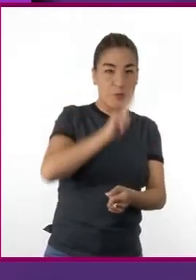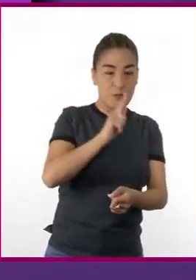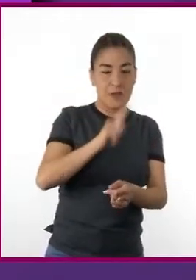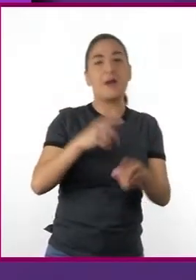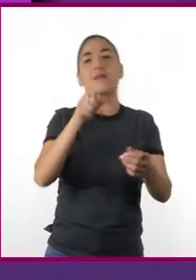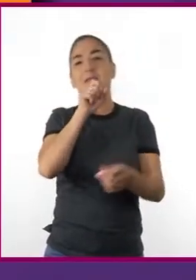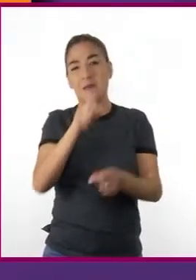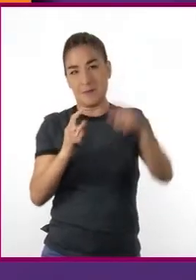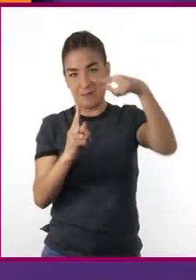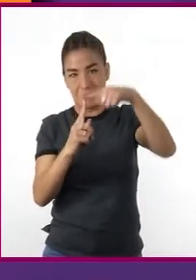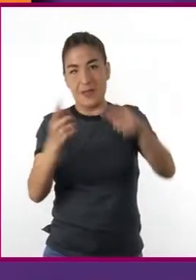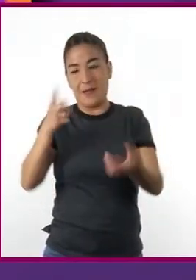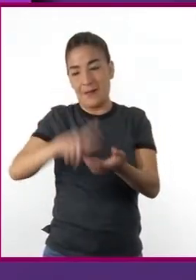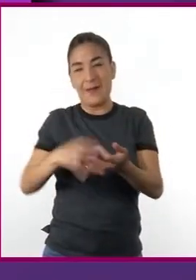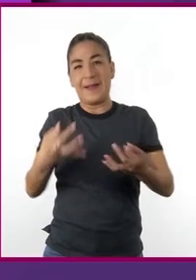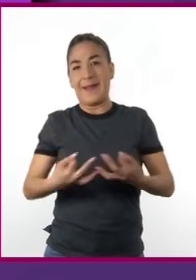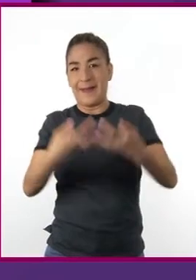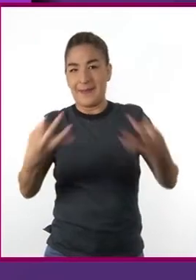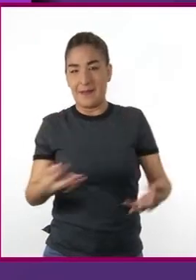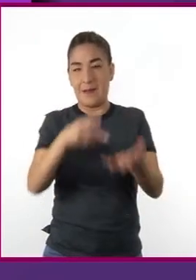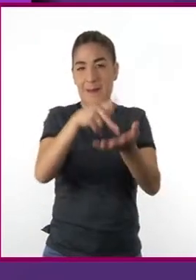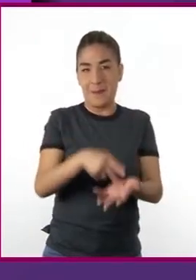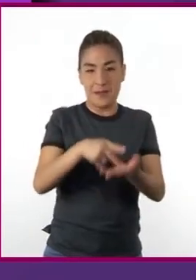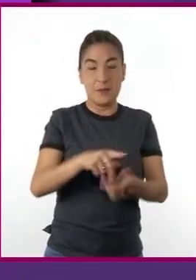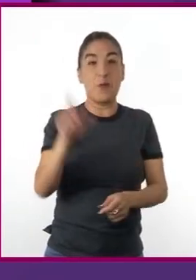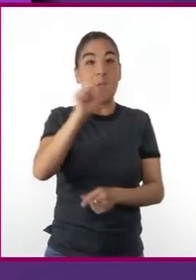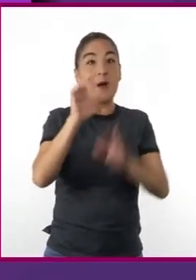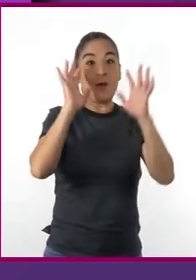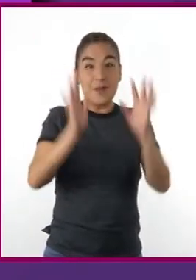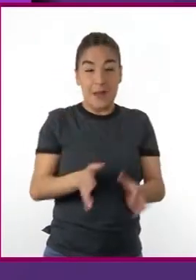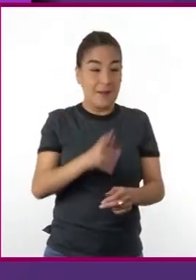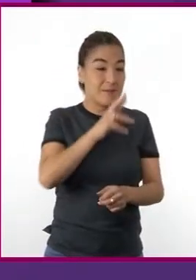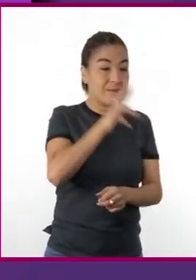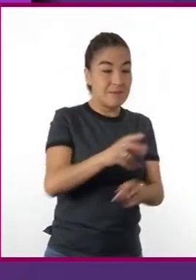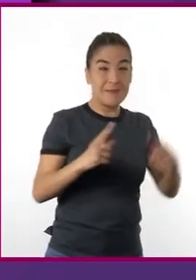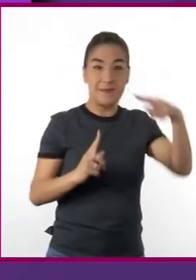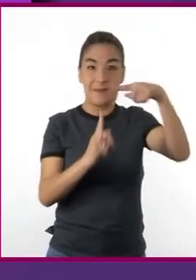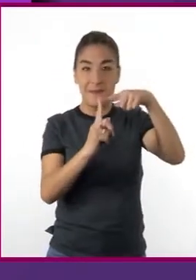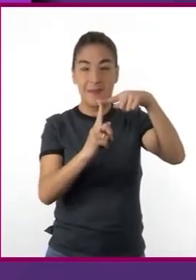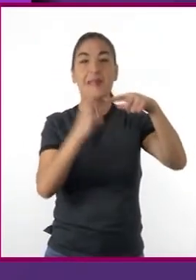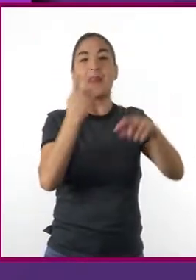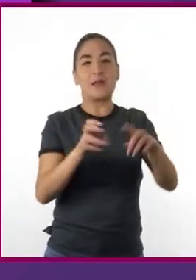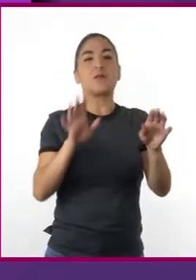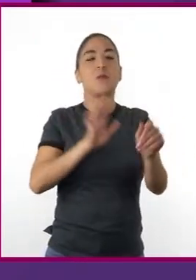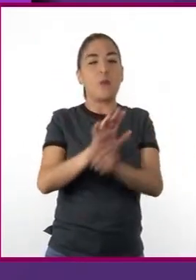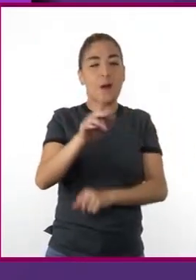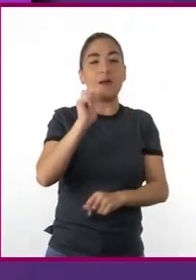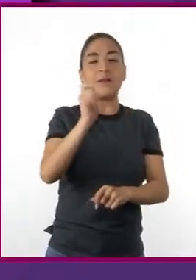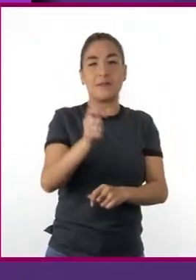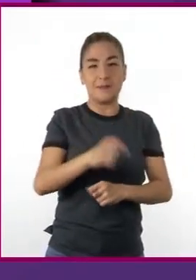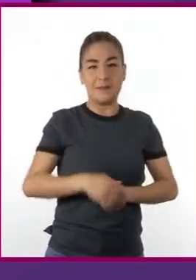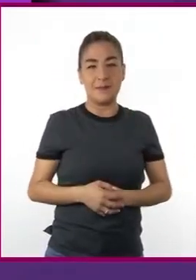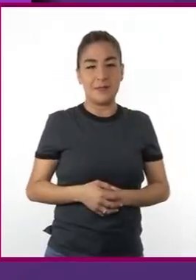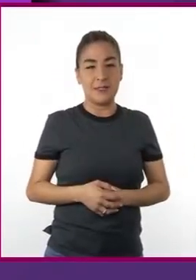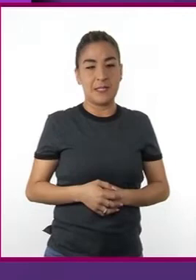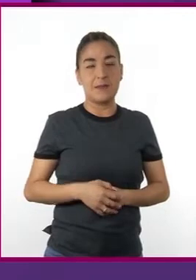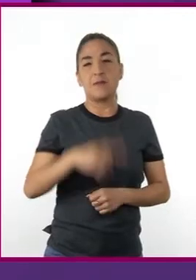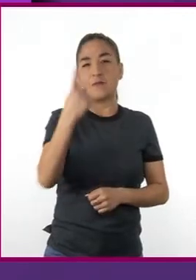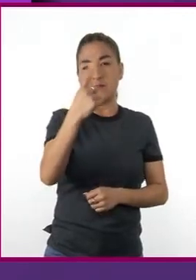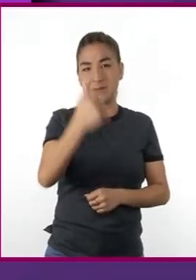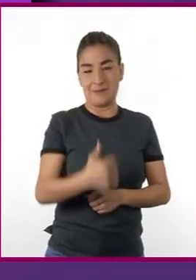en la Tierra. Al hacer las divisiones, se obtiene que la constante de proporcionalidad es